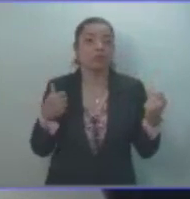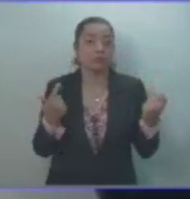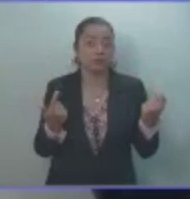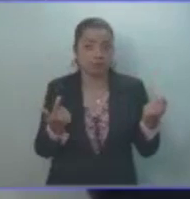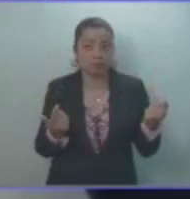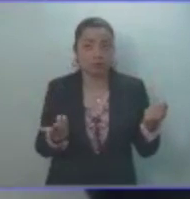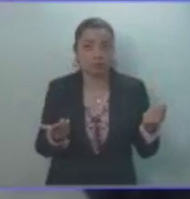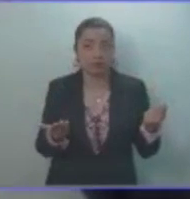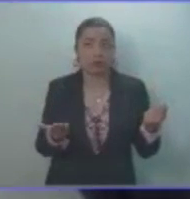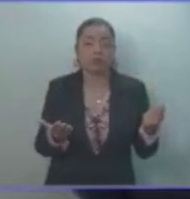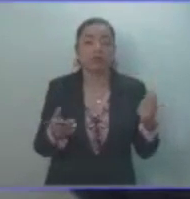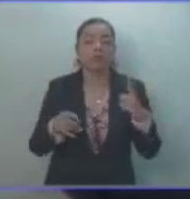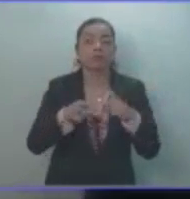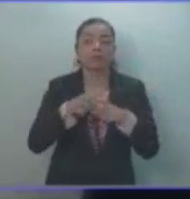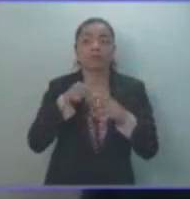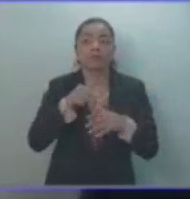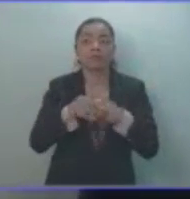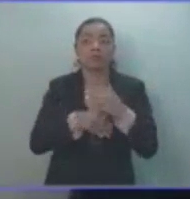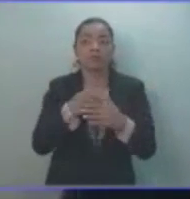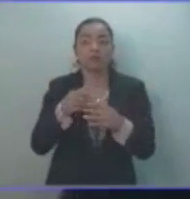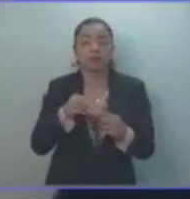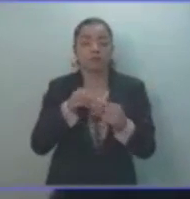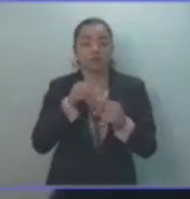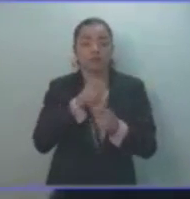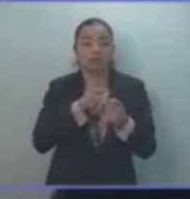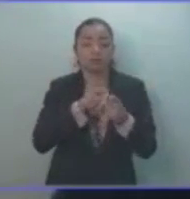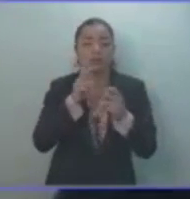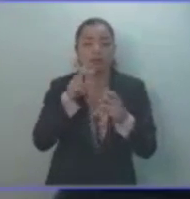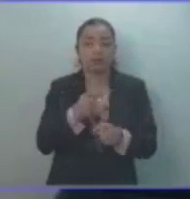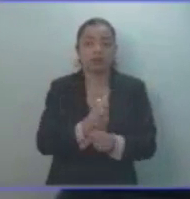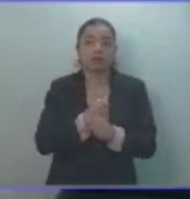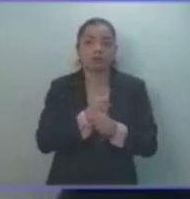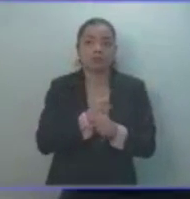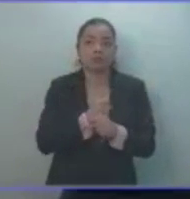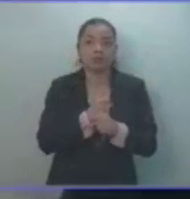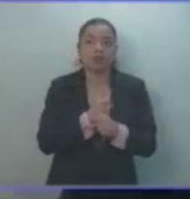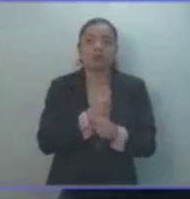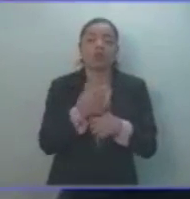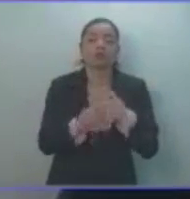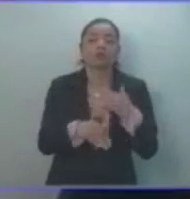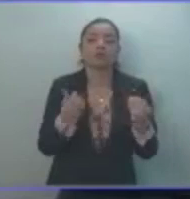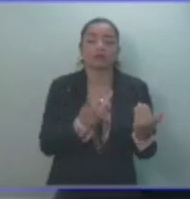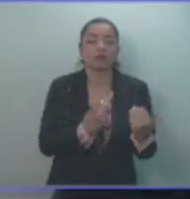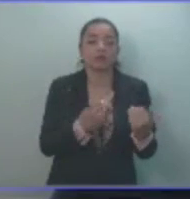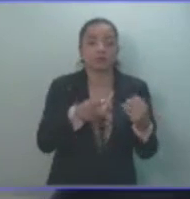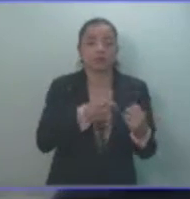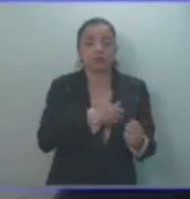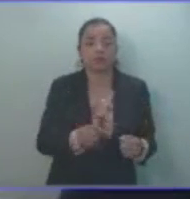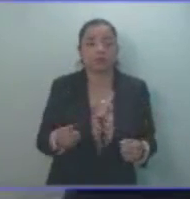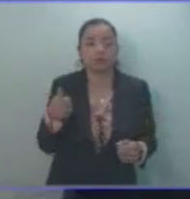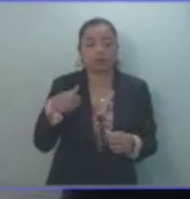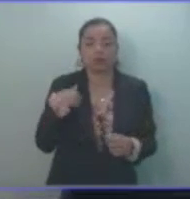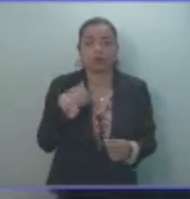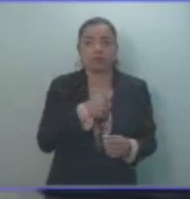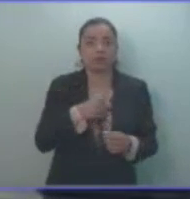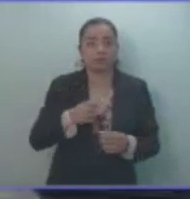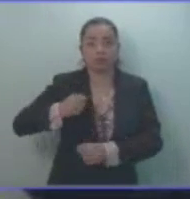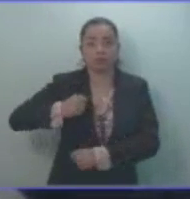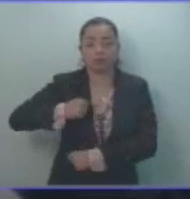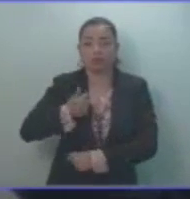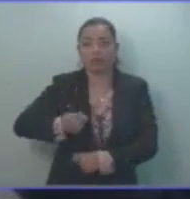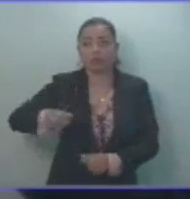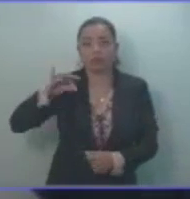más la contribución especial para la seguridad, que tienen que repartirse entre Fiscalía, Defensa y